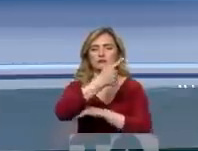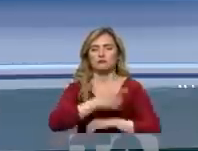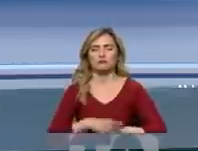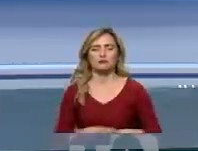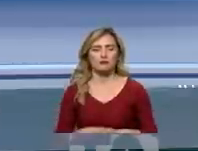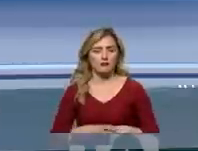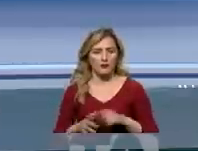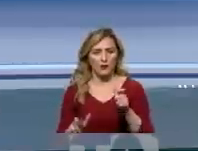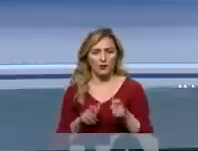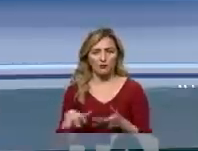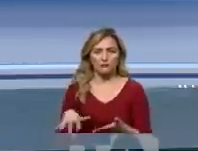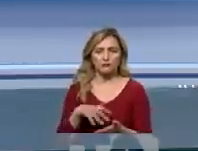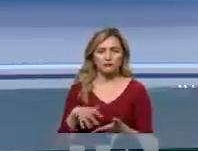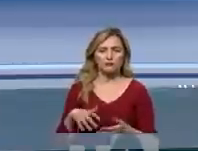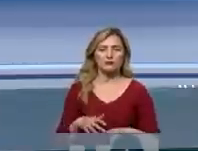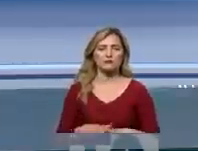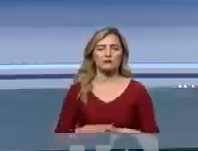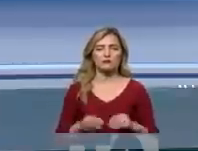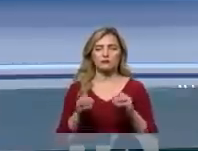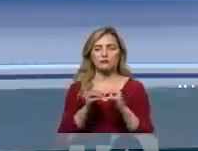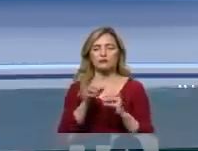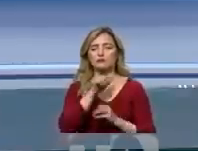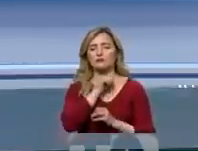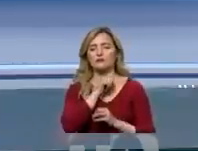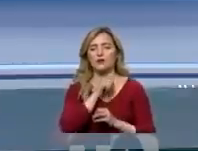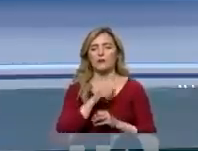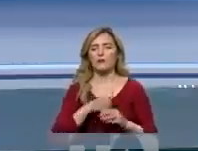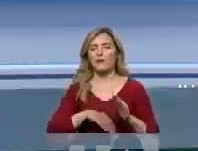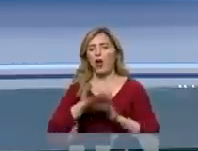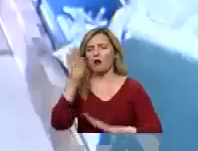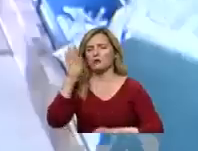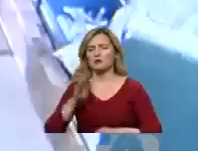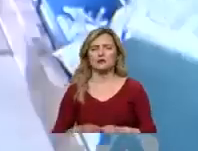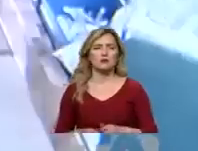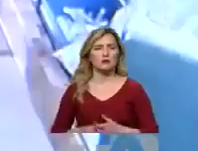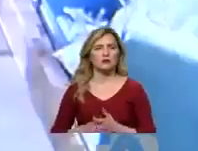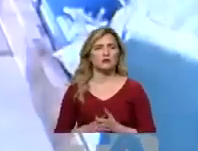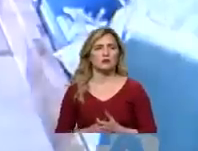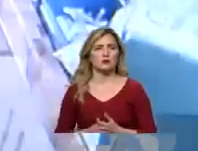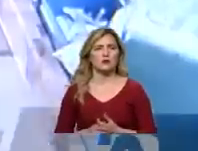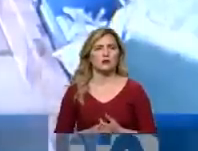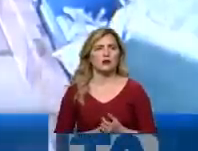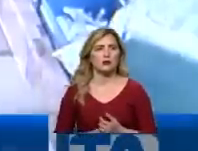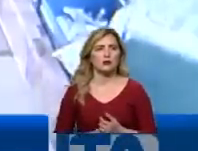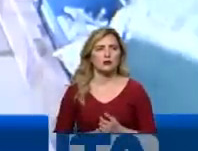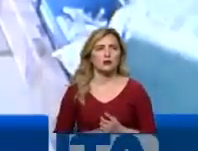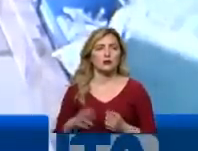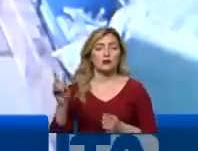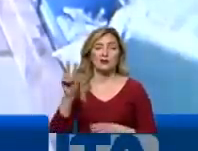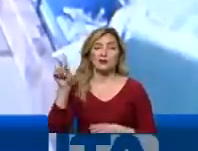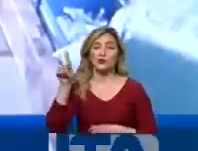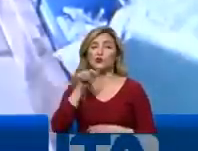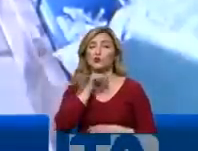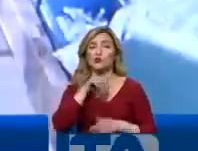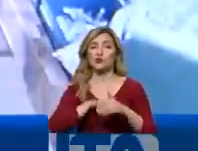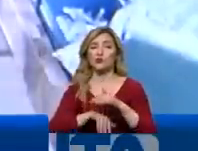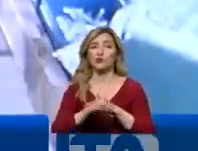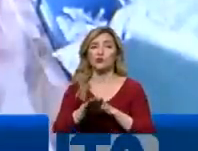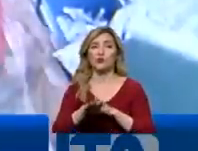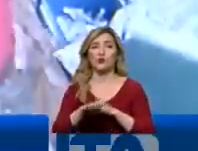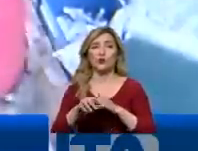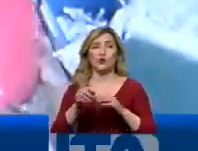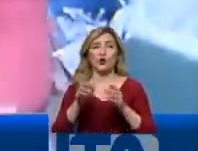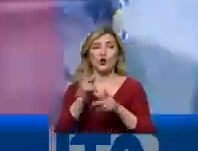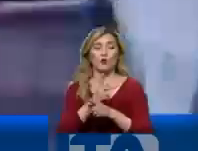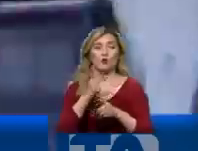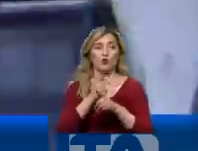Los ciudadanos cuestionan el aumento de la delincuencia. La pareja delictiva ingresó a una distribuidora